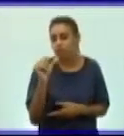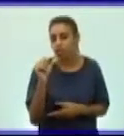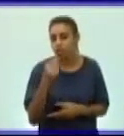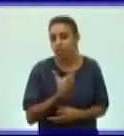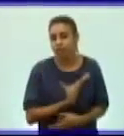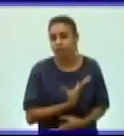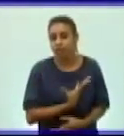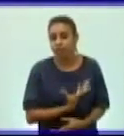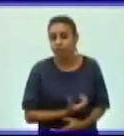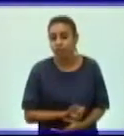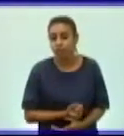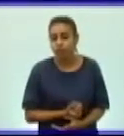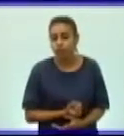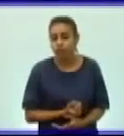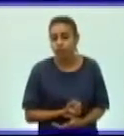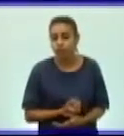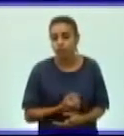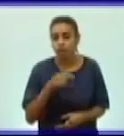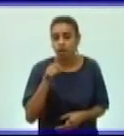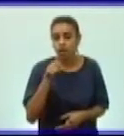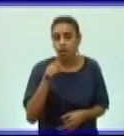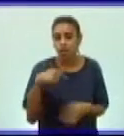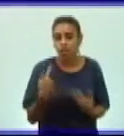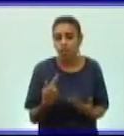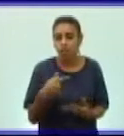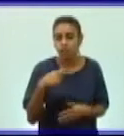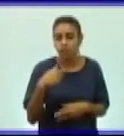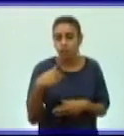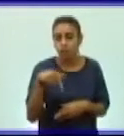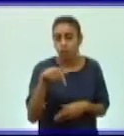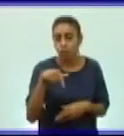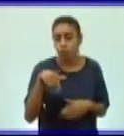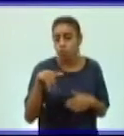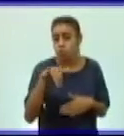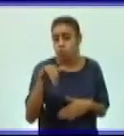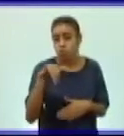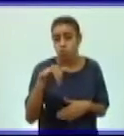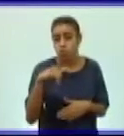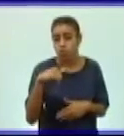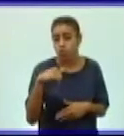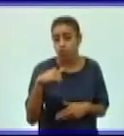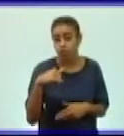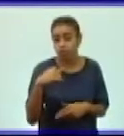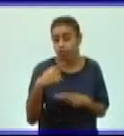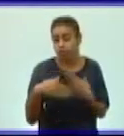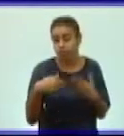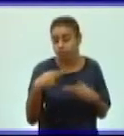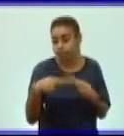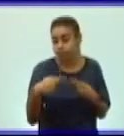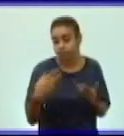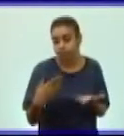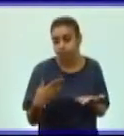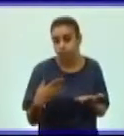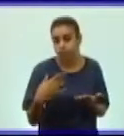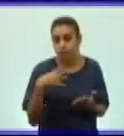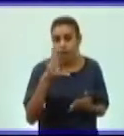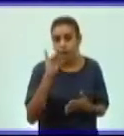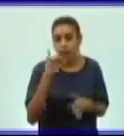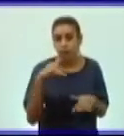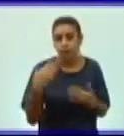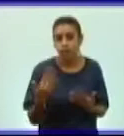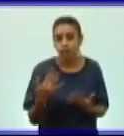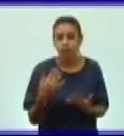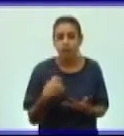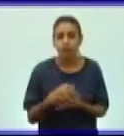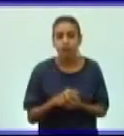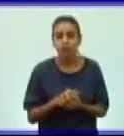dice, pero bueno, y son cuestiones que hoy se están dando en nuestra sociedad también y que estamos llamando incluso y estamos haciendo reflexiones constantemente